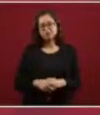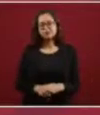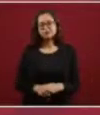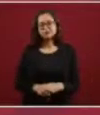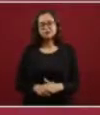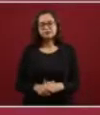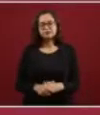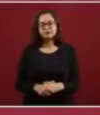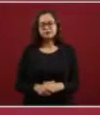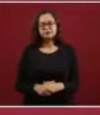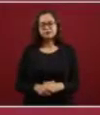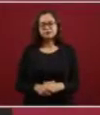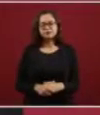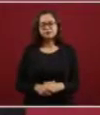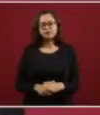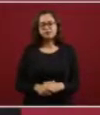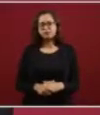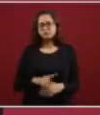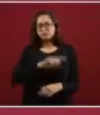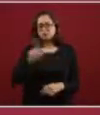¿Cuándo brilla la honestidad?